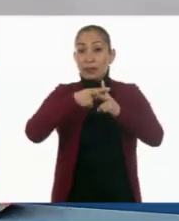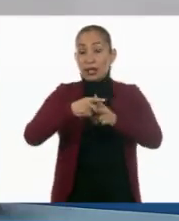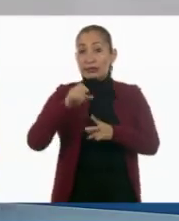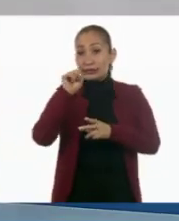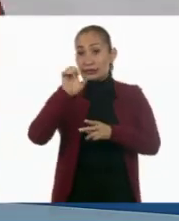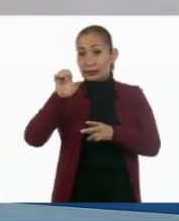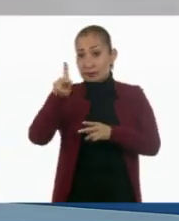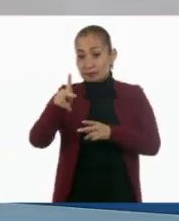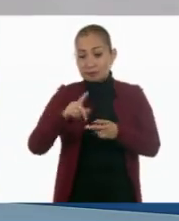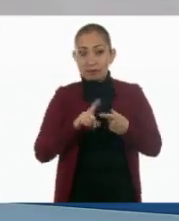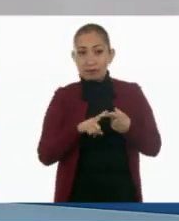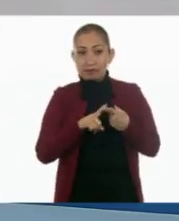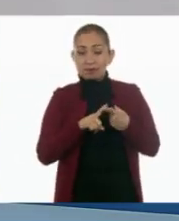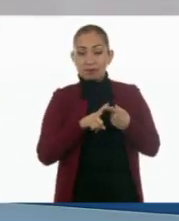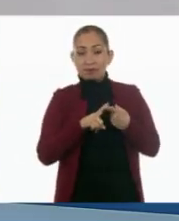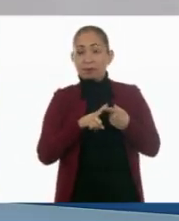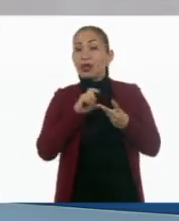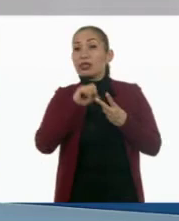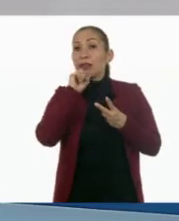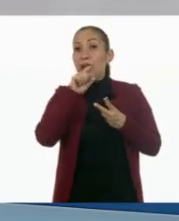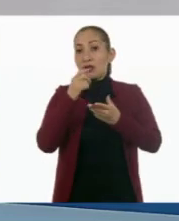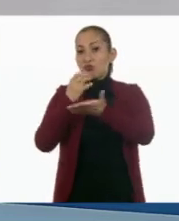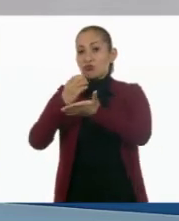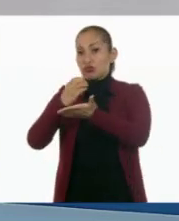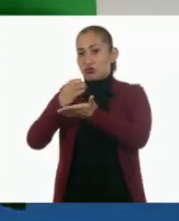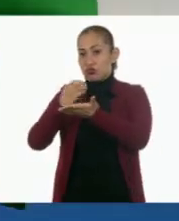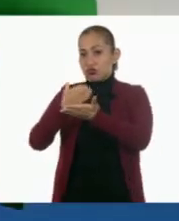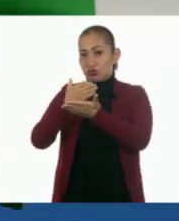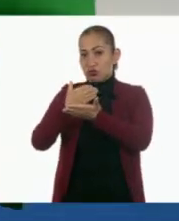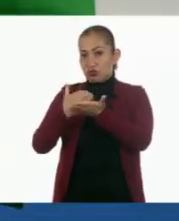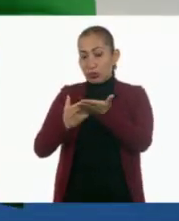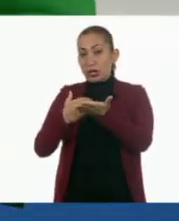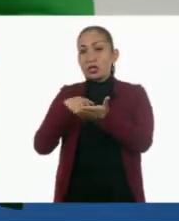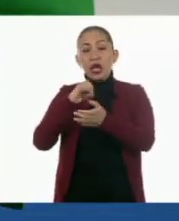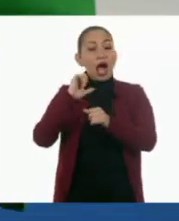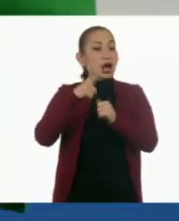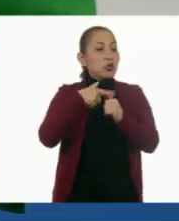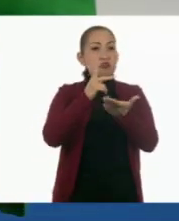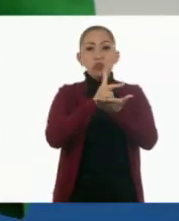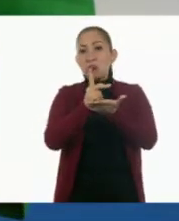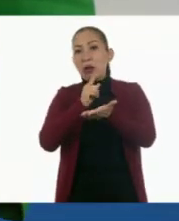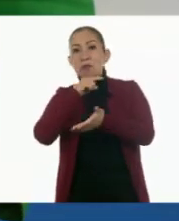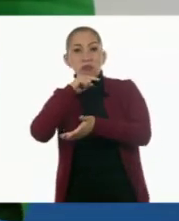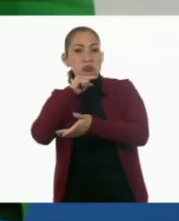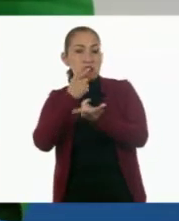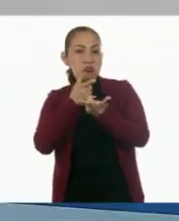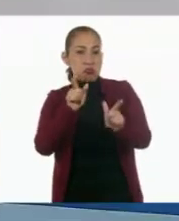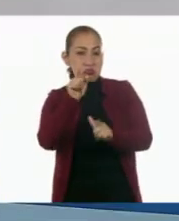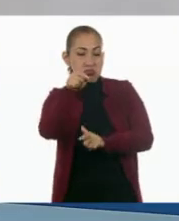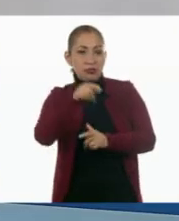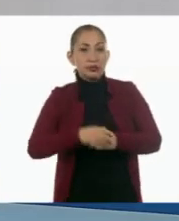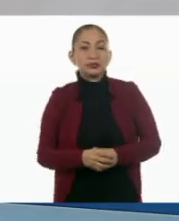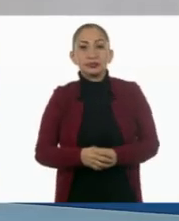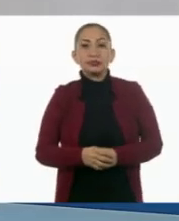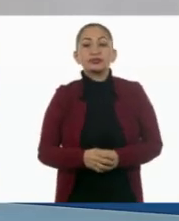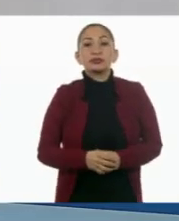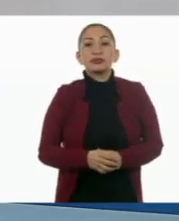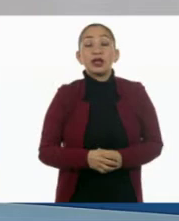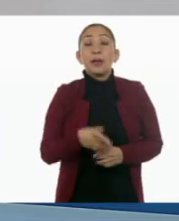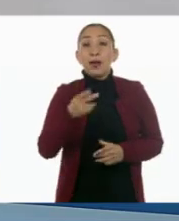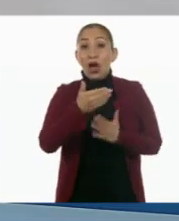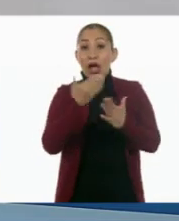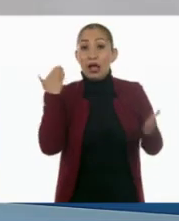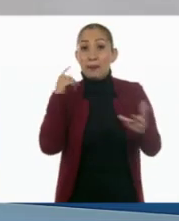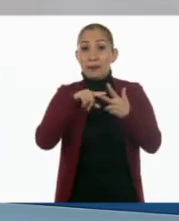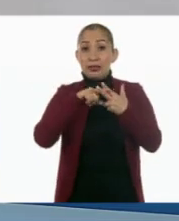matemáticos. Uh-huh. Y también la libreta y algo con qué anotar. Muy bien. Sin embargo, antes de